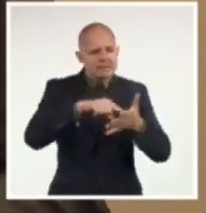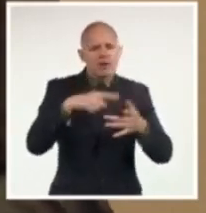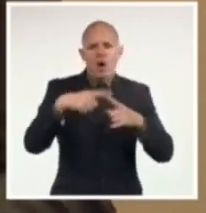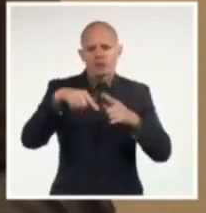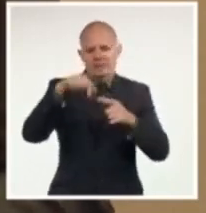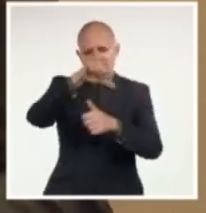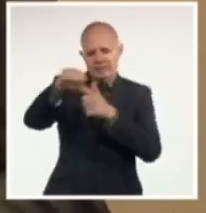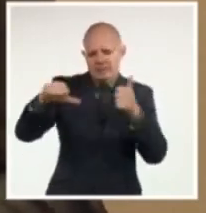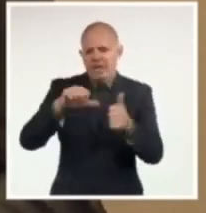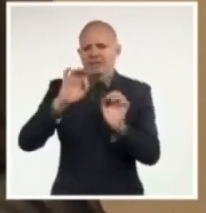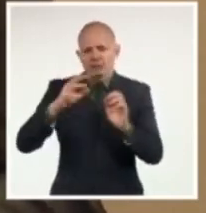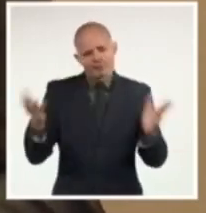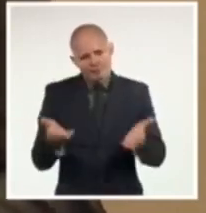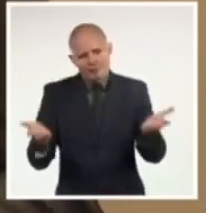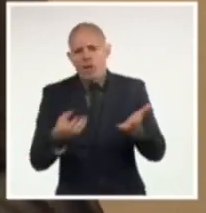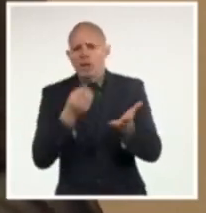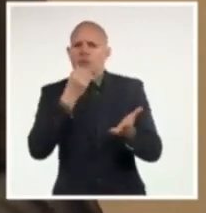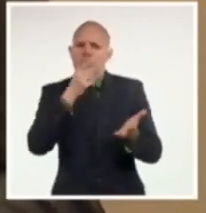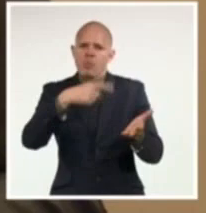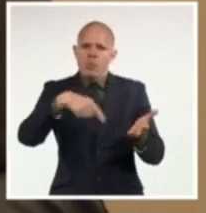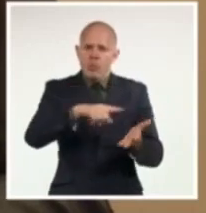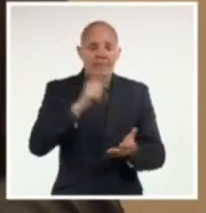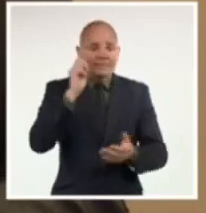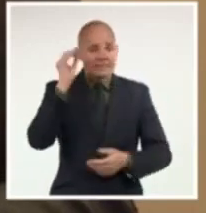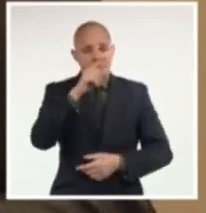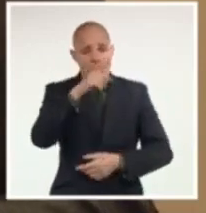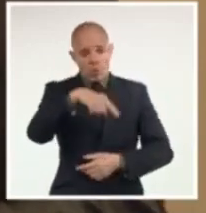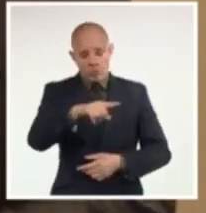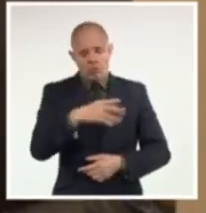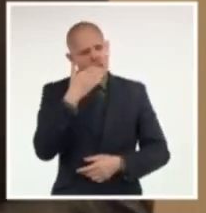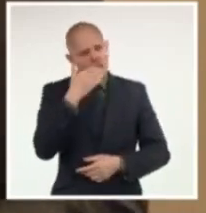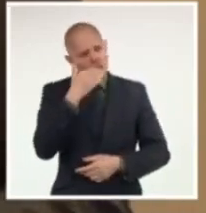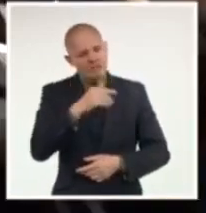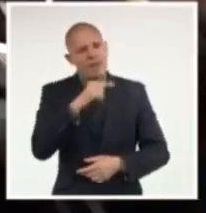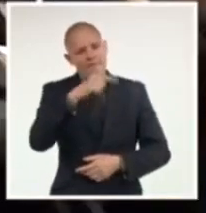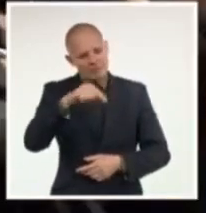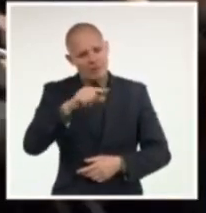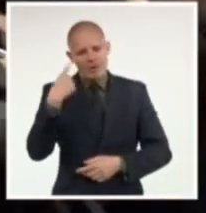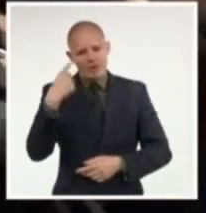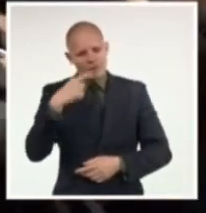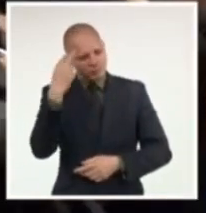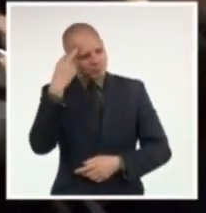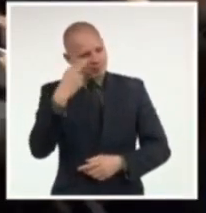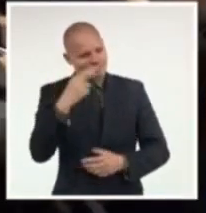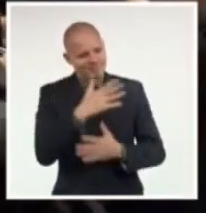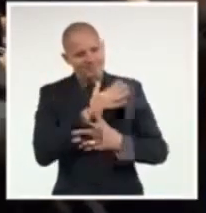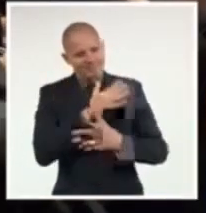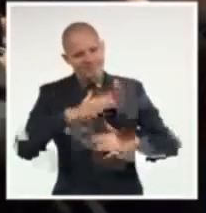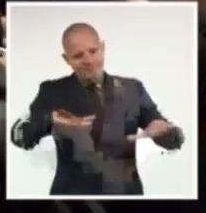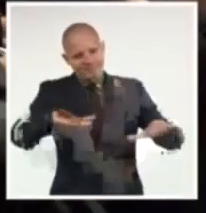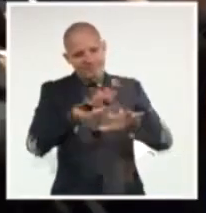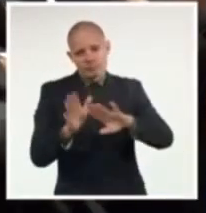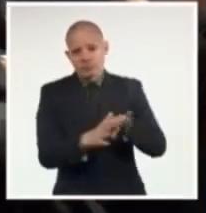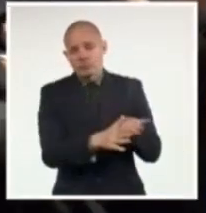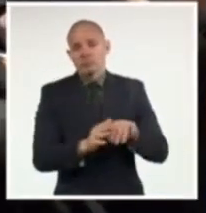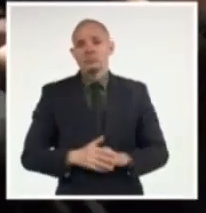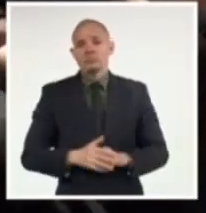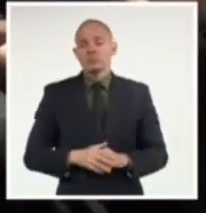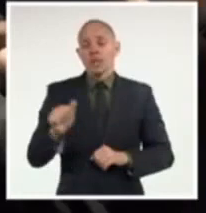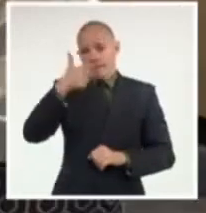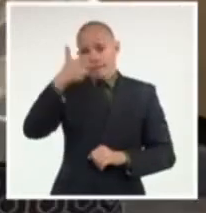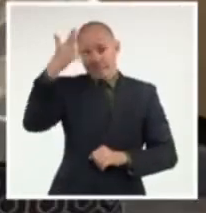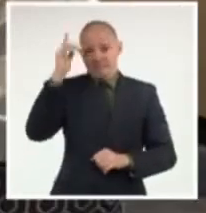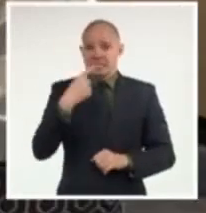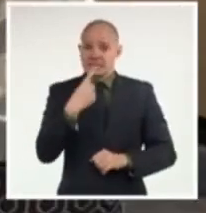Caribe y por supuesto son todos muy entrañables para nuestro país. El jefe de Estado calificó el encuentro como una